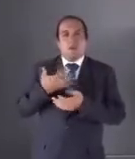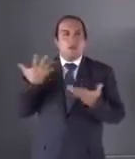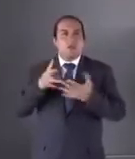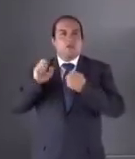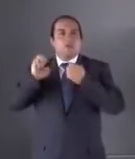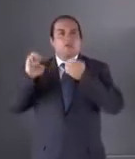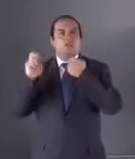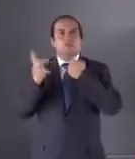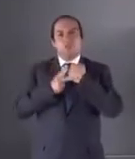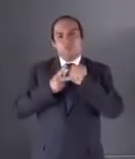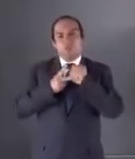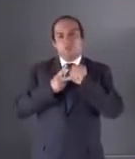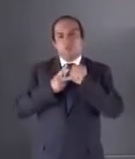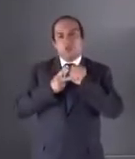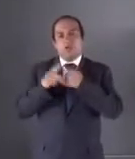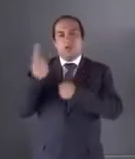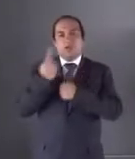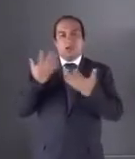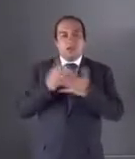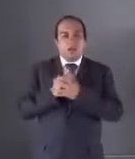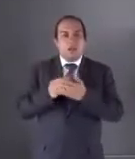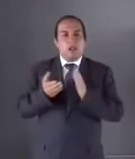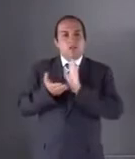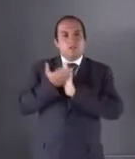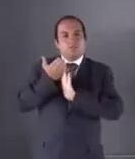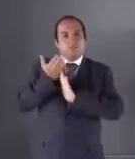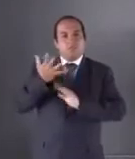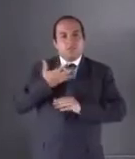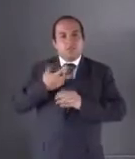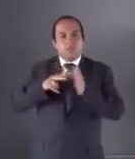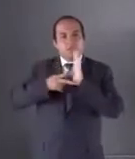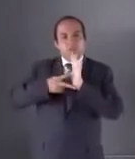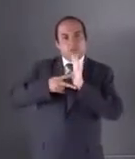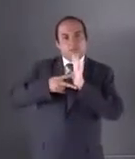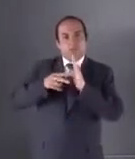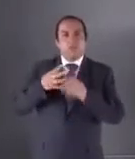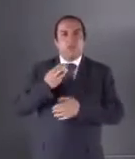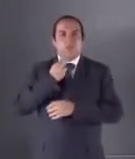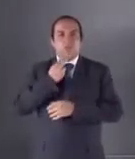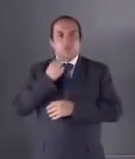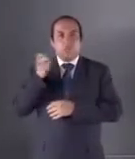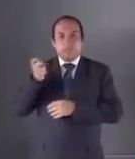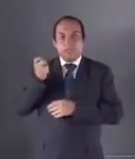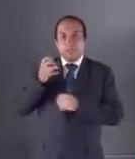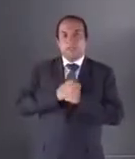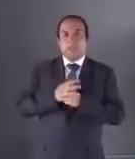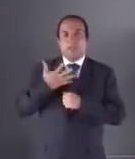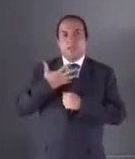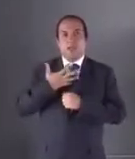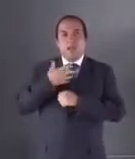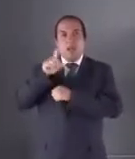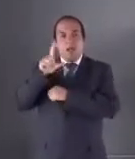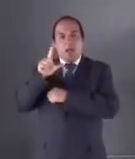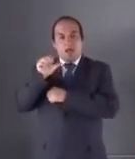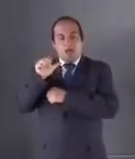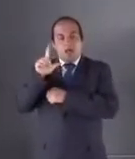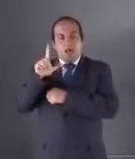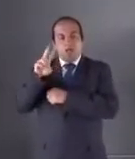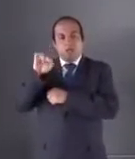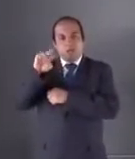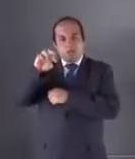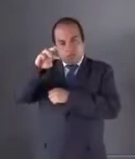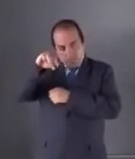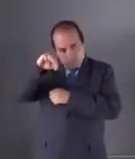en cuanto a su fabricación, el tipo de ingeniería que utiliza. Es una cabina de aluminio